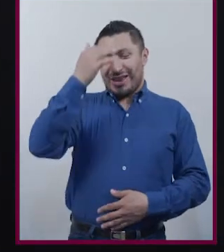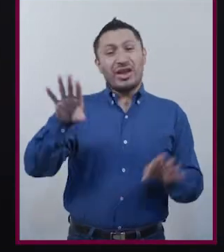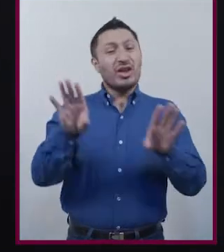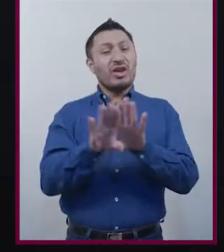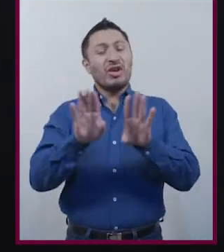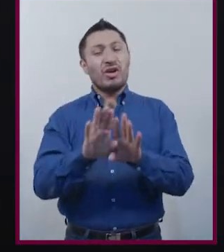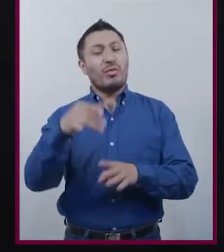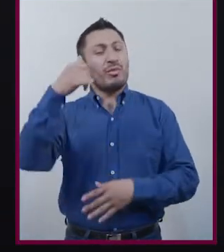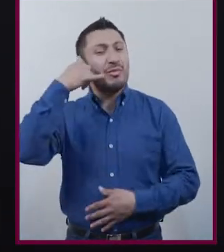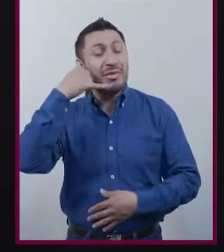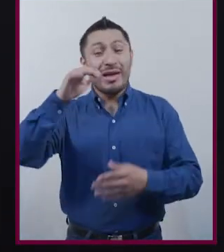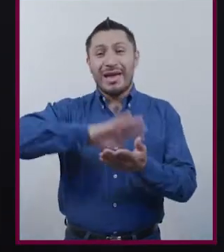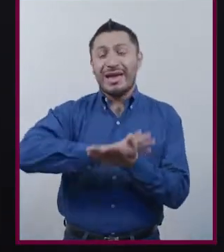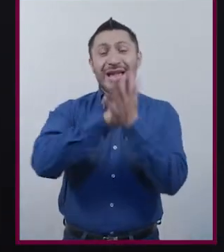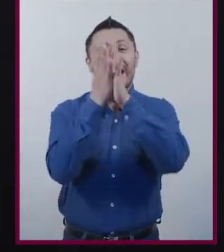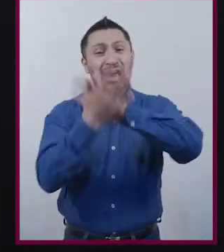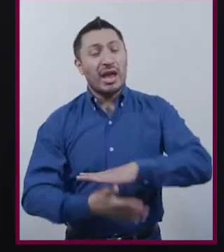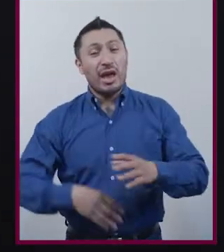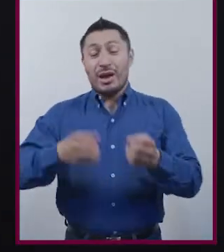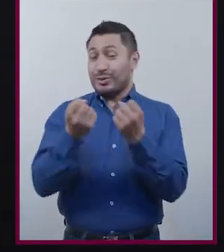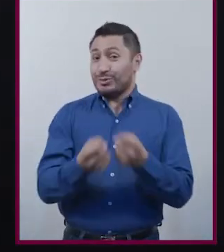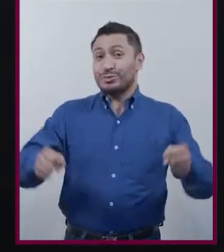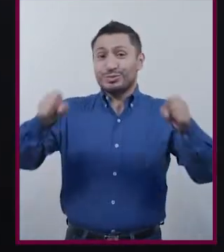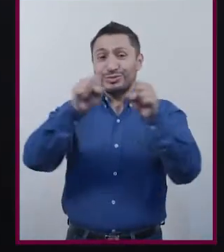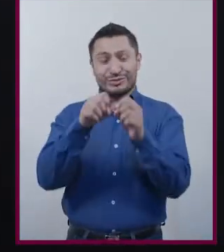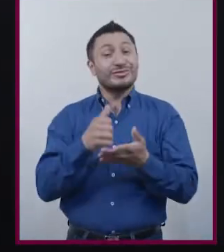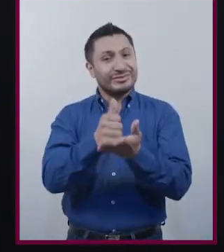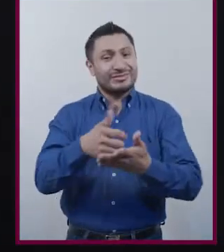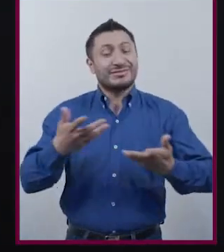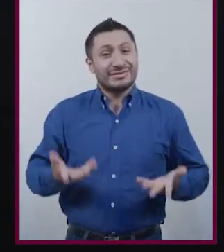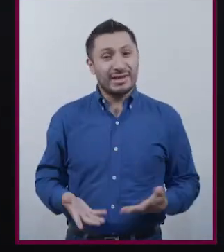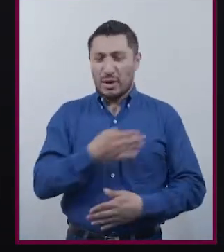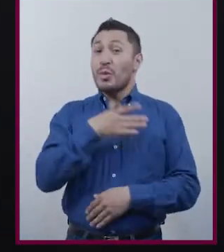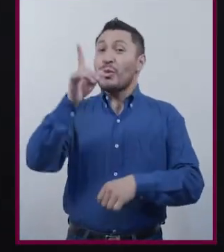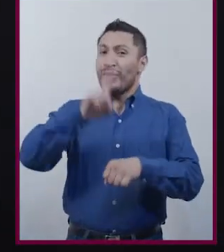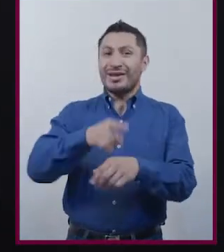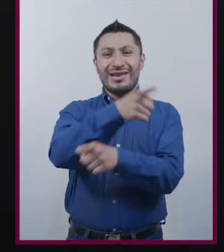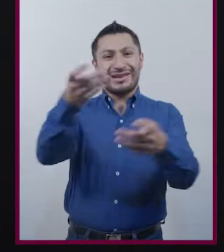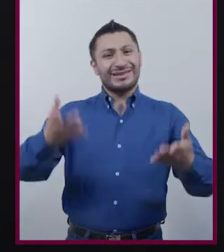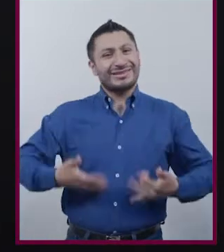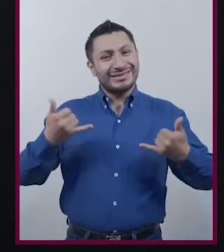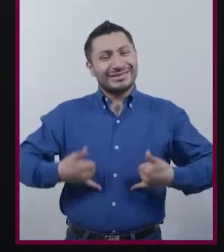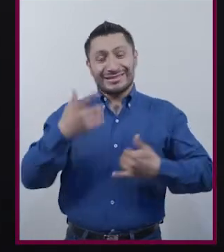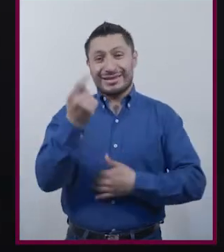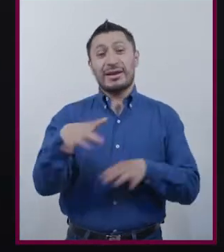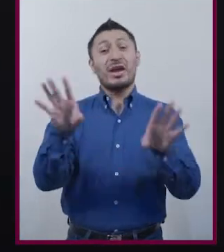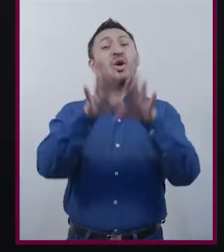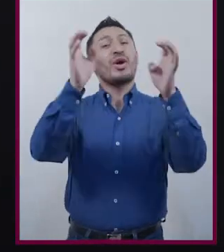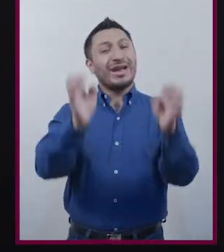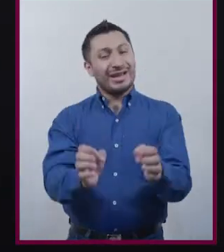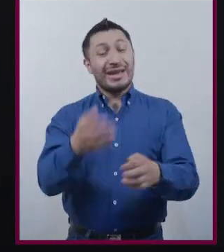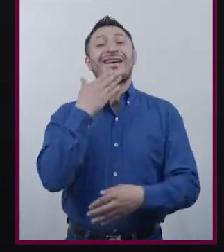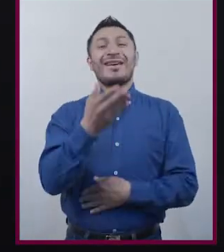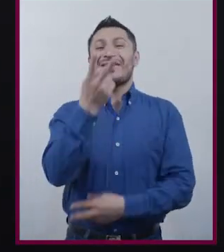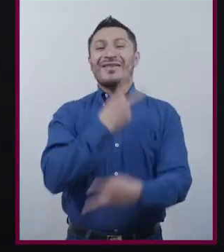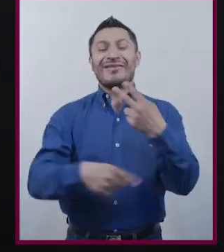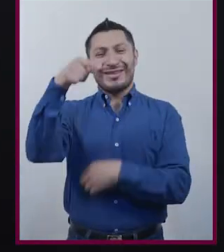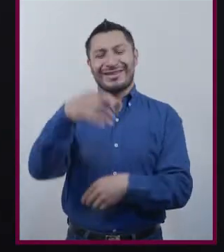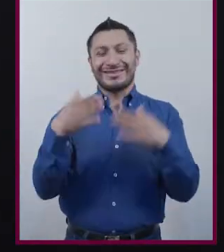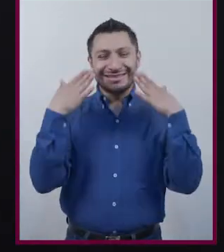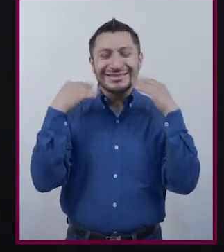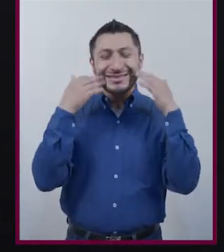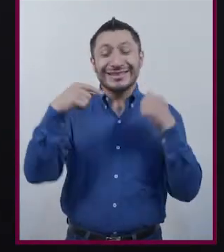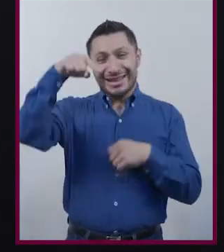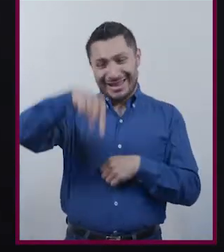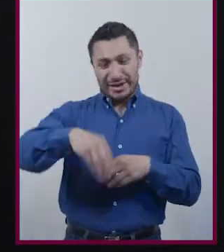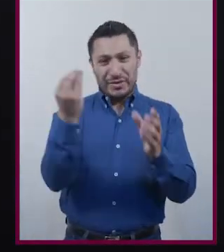simple aparato transformó a toda una sociedad? Buen día, jóvenes en TV, ¿cómo les va? Les damos la más cordial bienvenida a